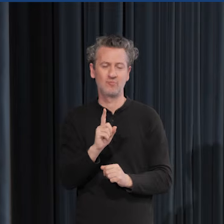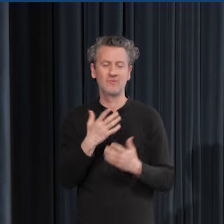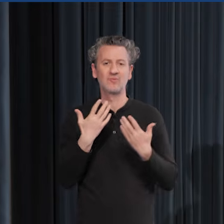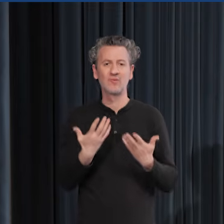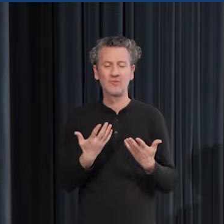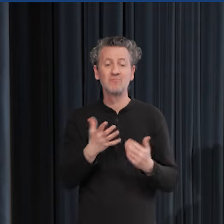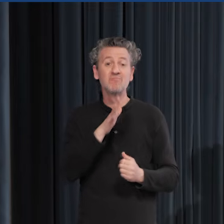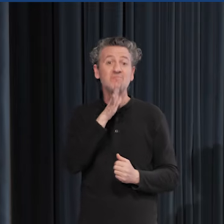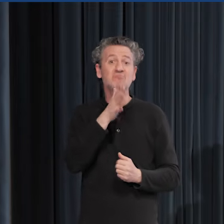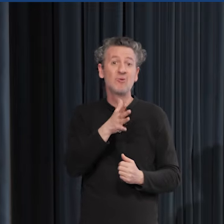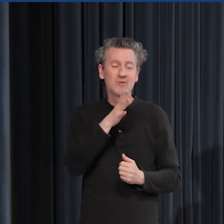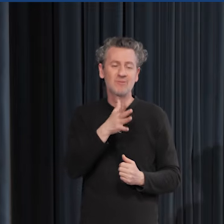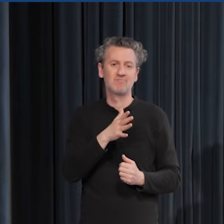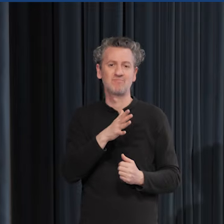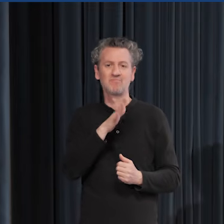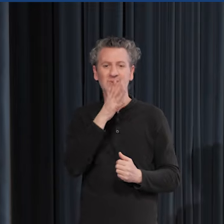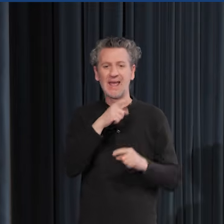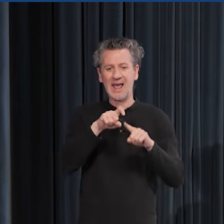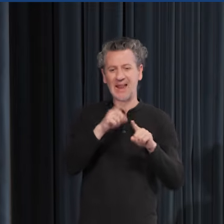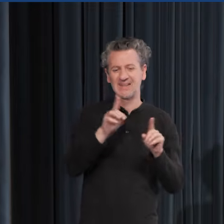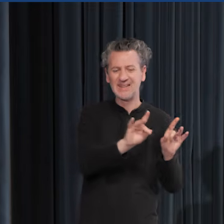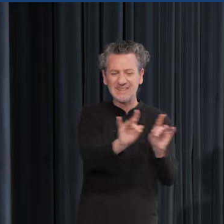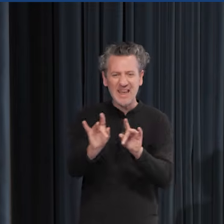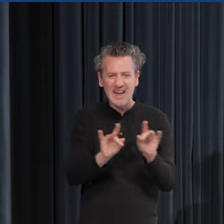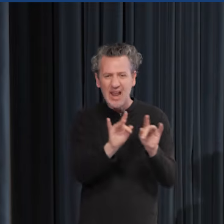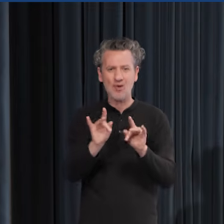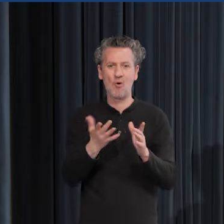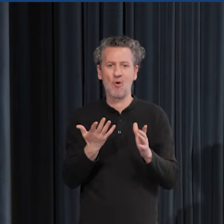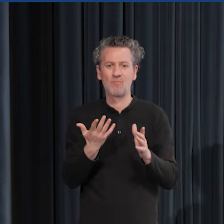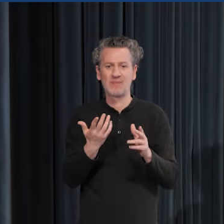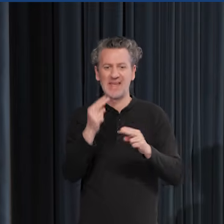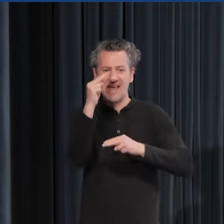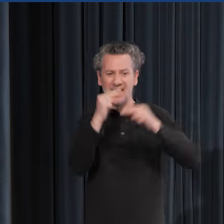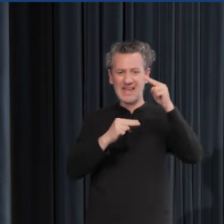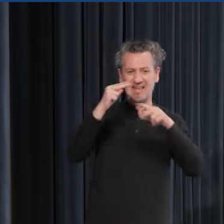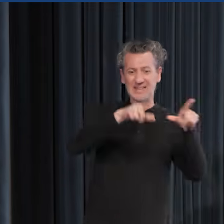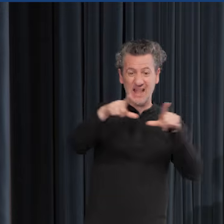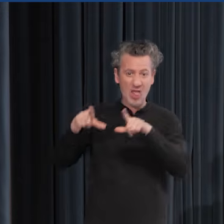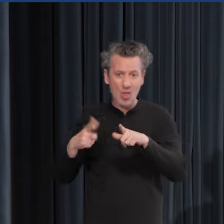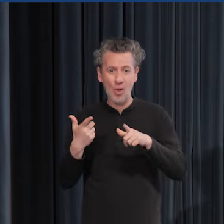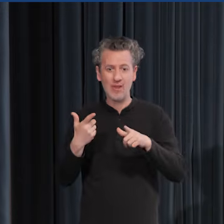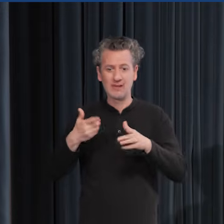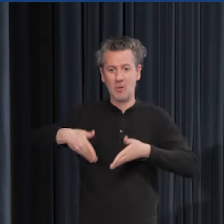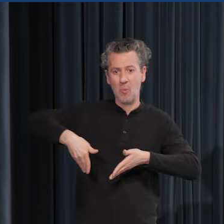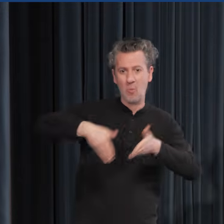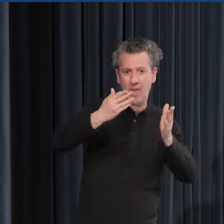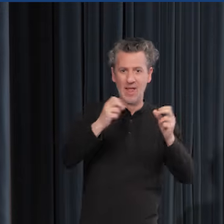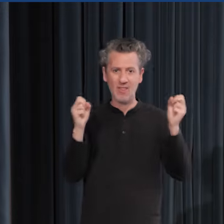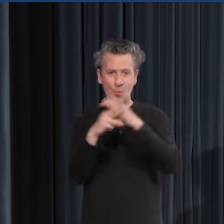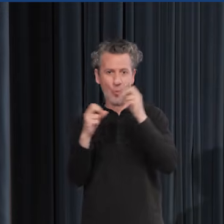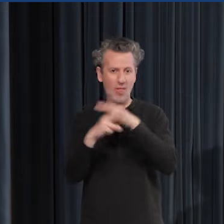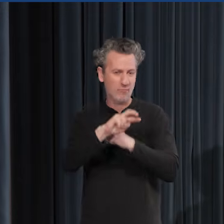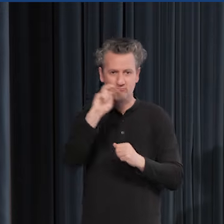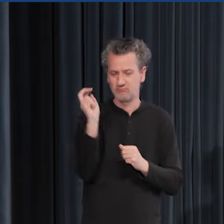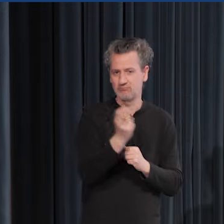puede ser debido, entre otros, a las características del terreno, instalaciones, vías de circulación, riesgos que en algunas